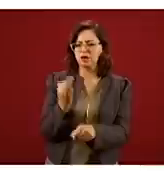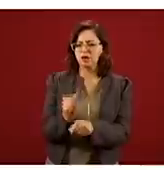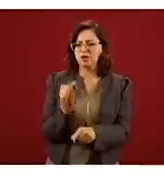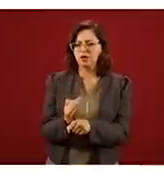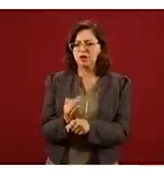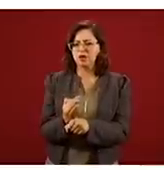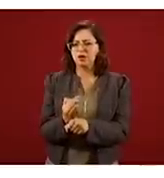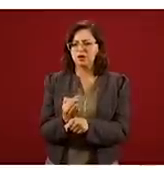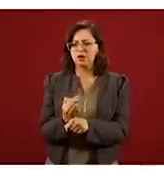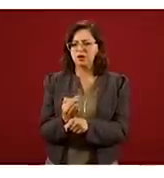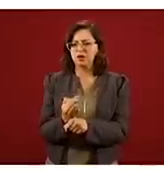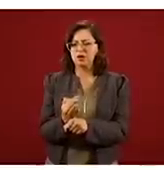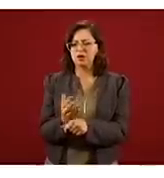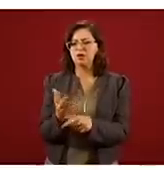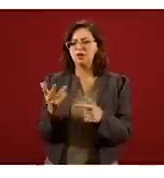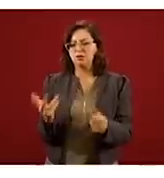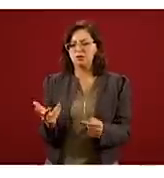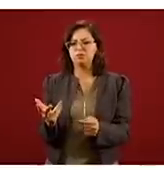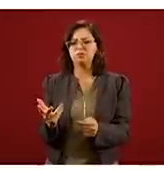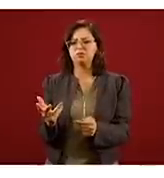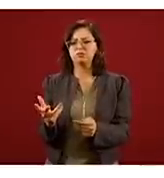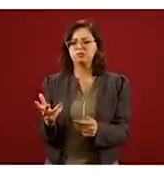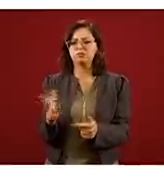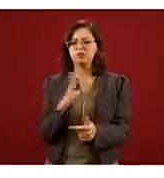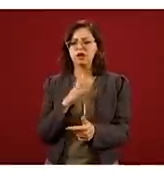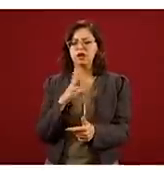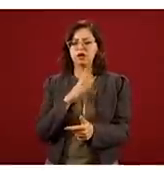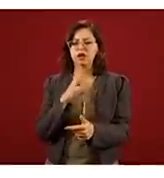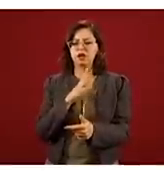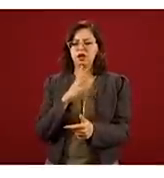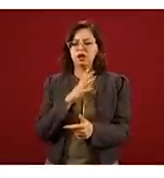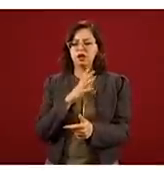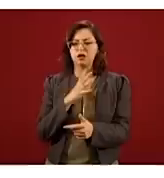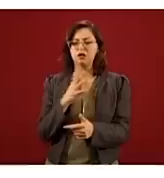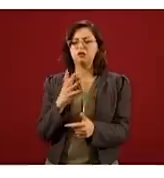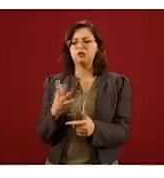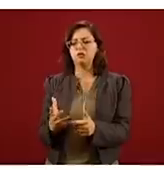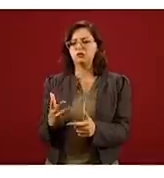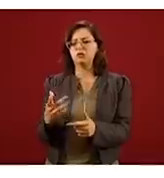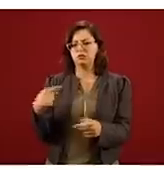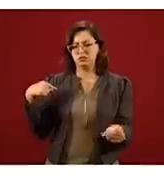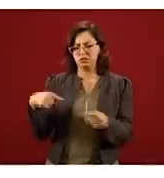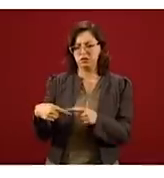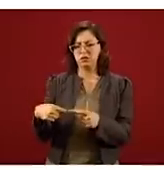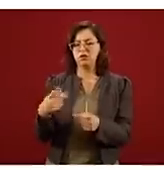hoy. Estamos con una producción de, en promedio, esperamos para el mes de enero, de alrededor de